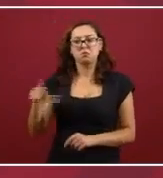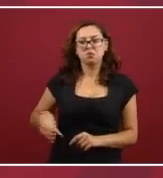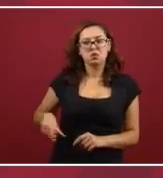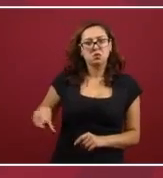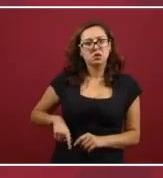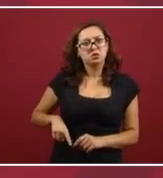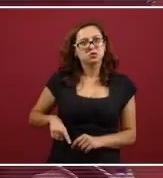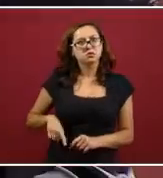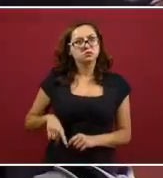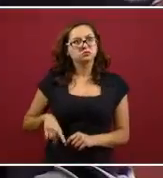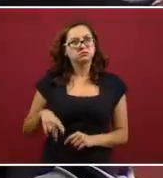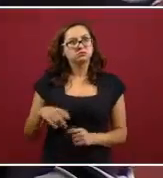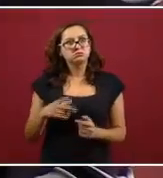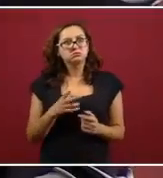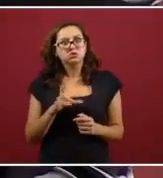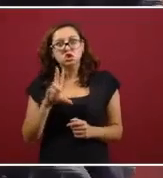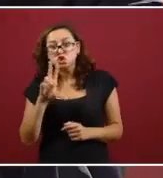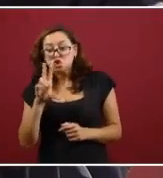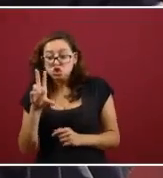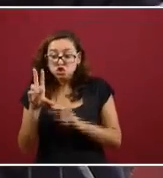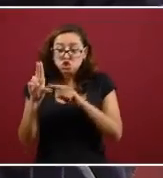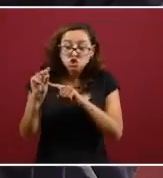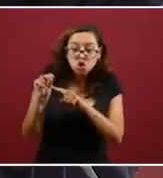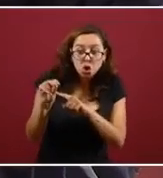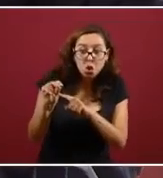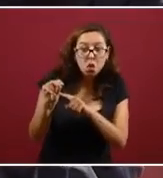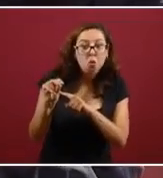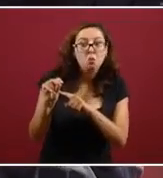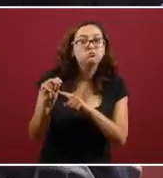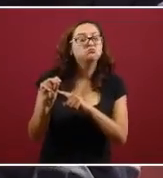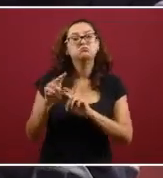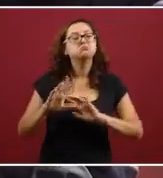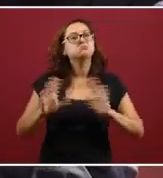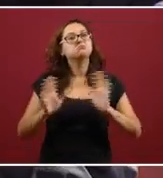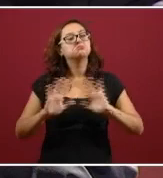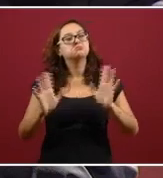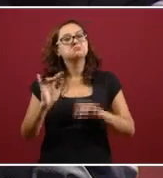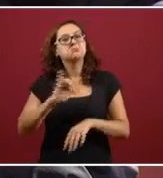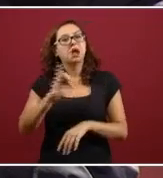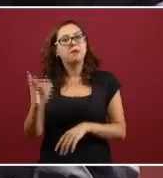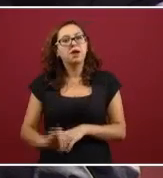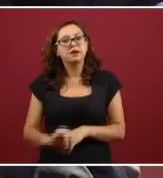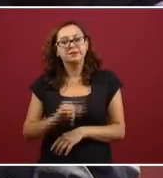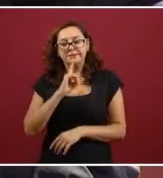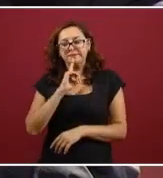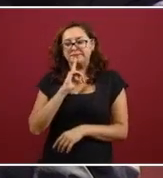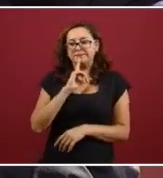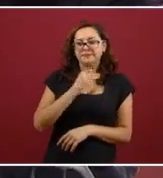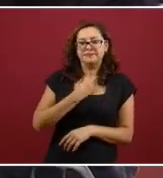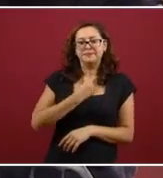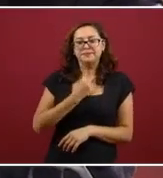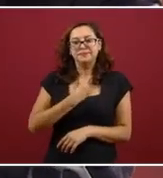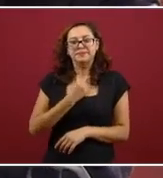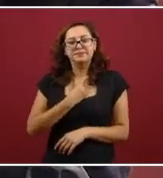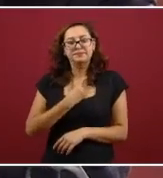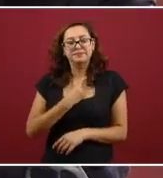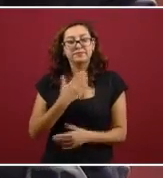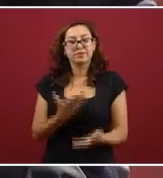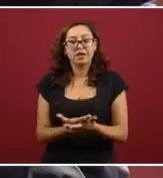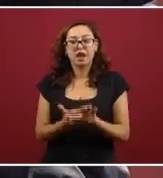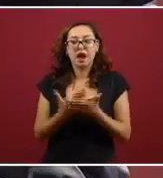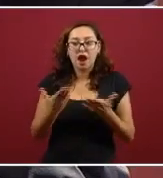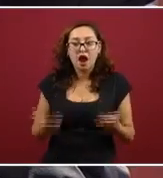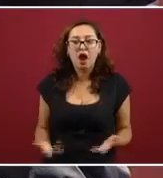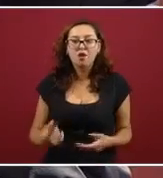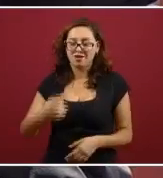decía no. Yo, una de las cosas que me siento más orgulloso en mi vida es que estaba